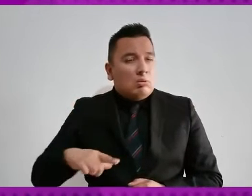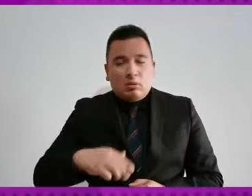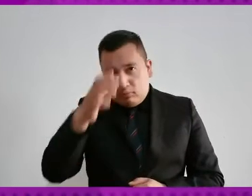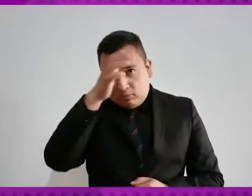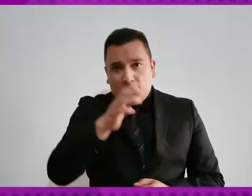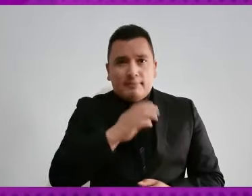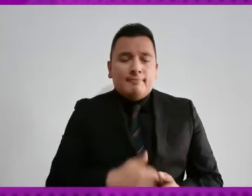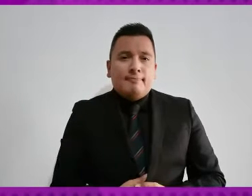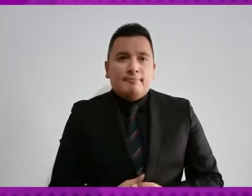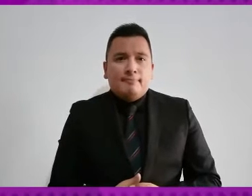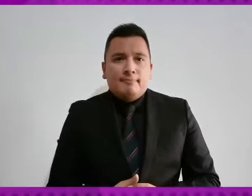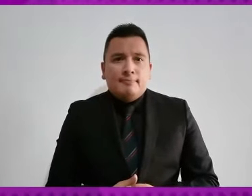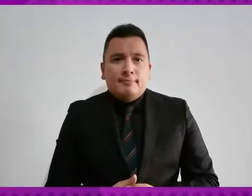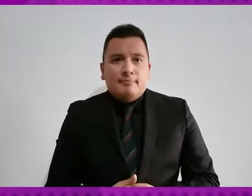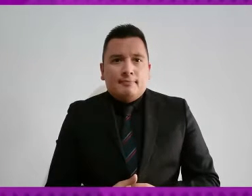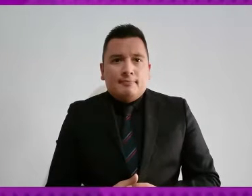en Coahuila.